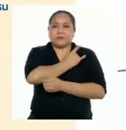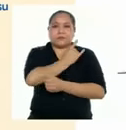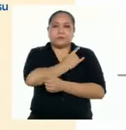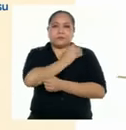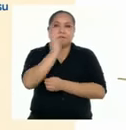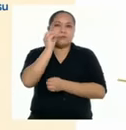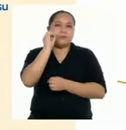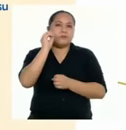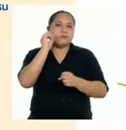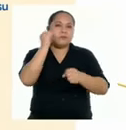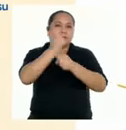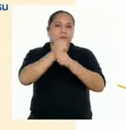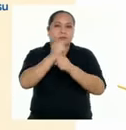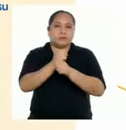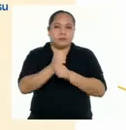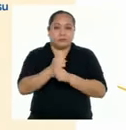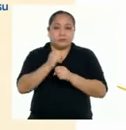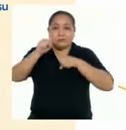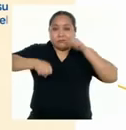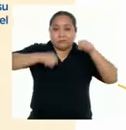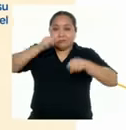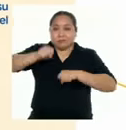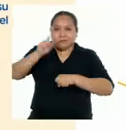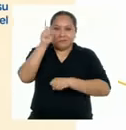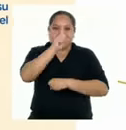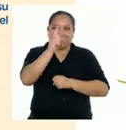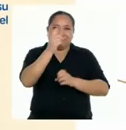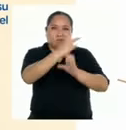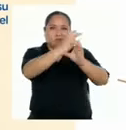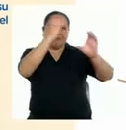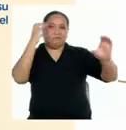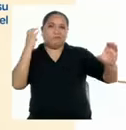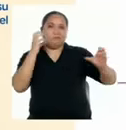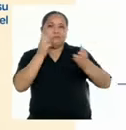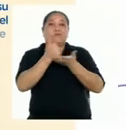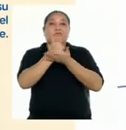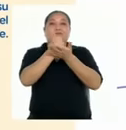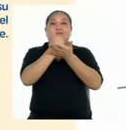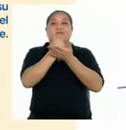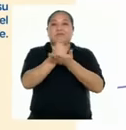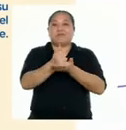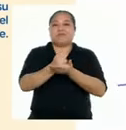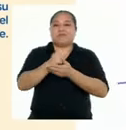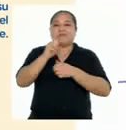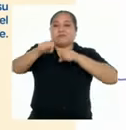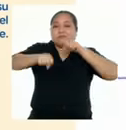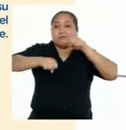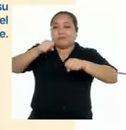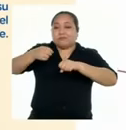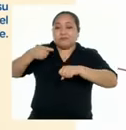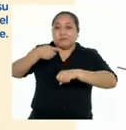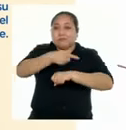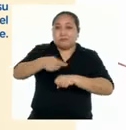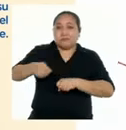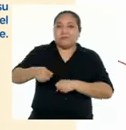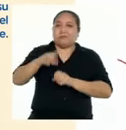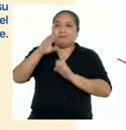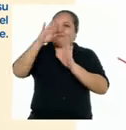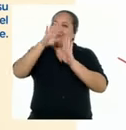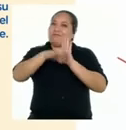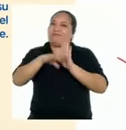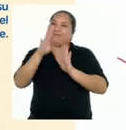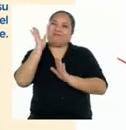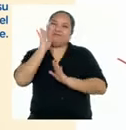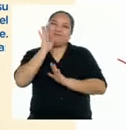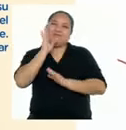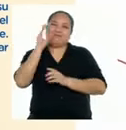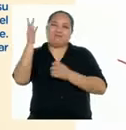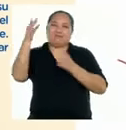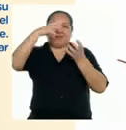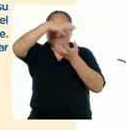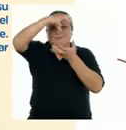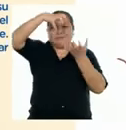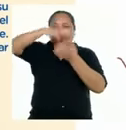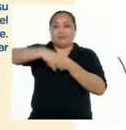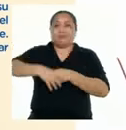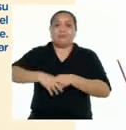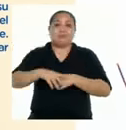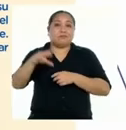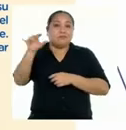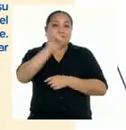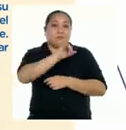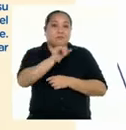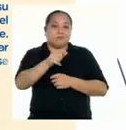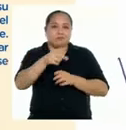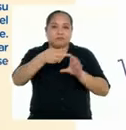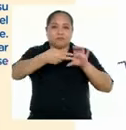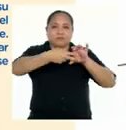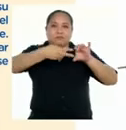en su auto o el bus, ayudaría para que el transporte sea menos contaminante. Sucede lo mismo si se decide desconectar un aparato que